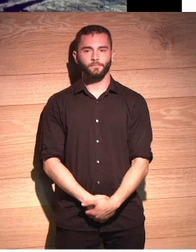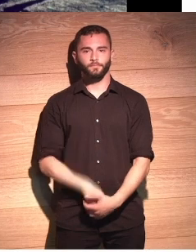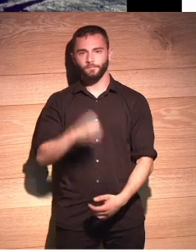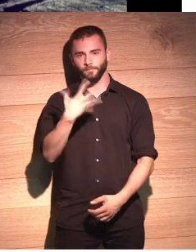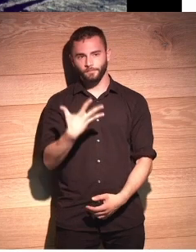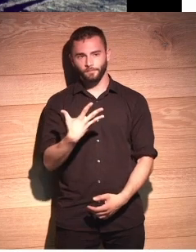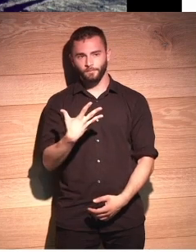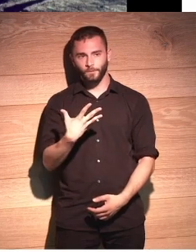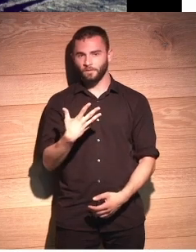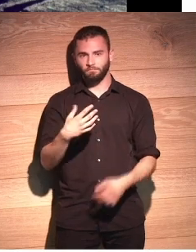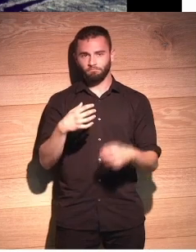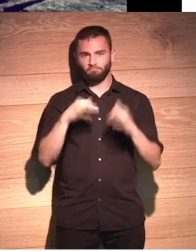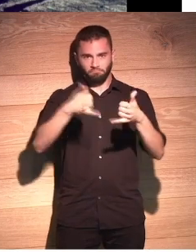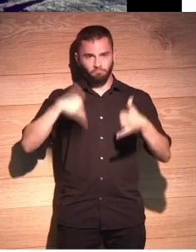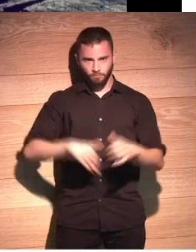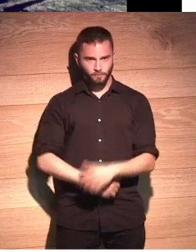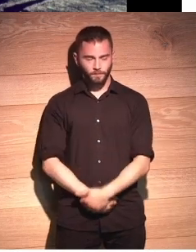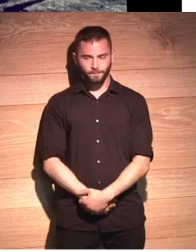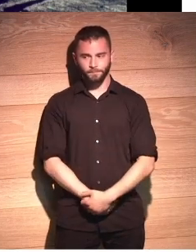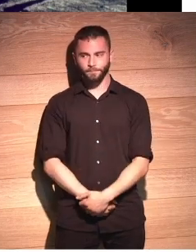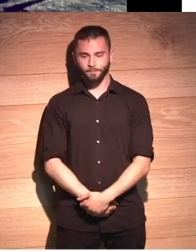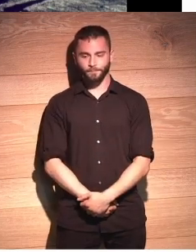Bueno, ahí ya alunizado.